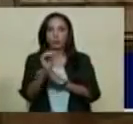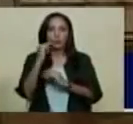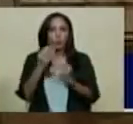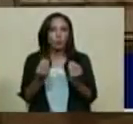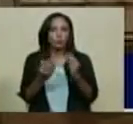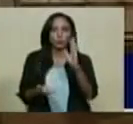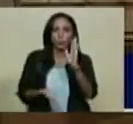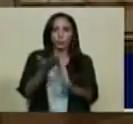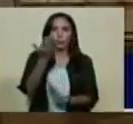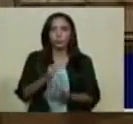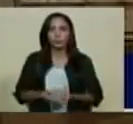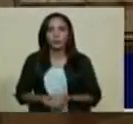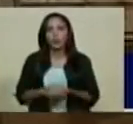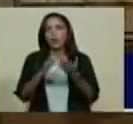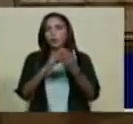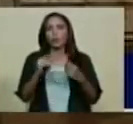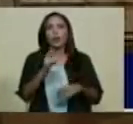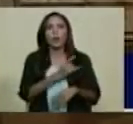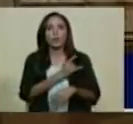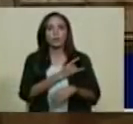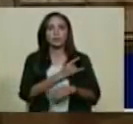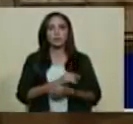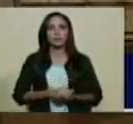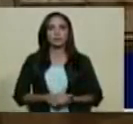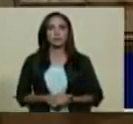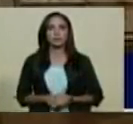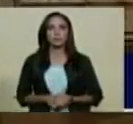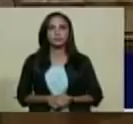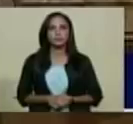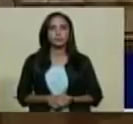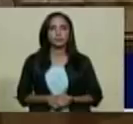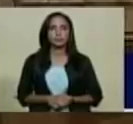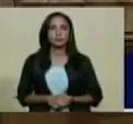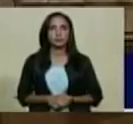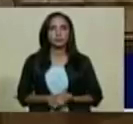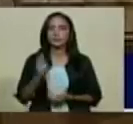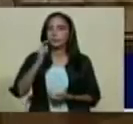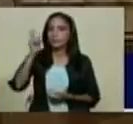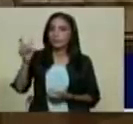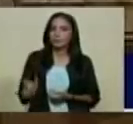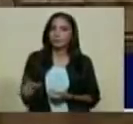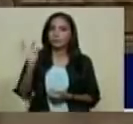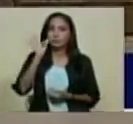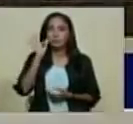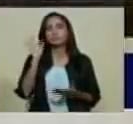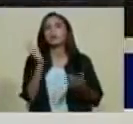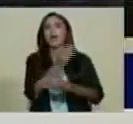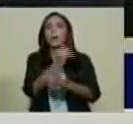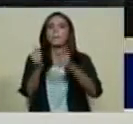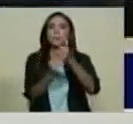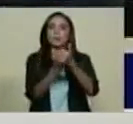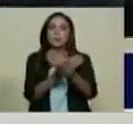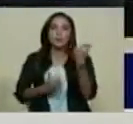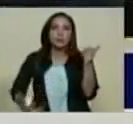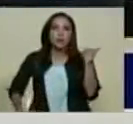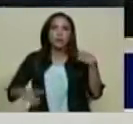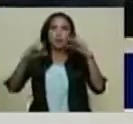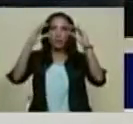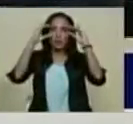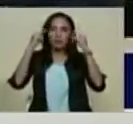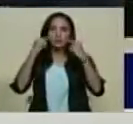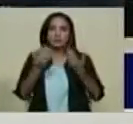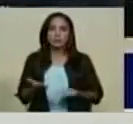que tiene que ver con el sistema universitario. Señora vicepresidenta, compañera Delcy Rodríguez,